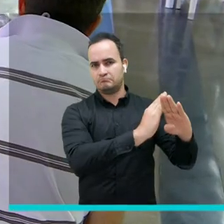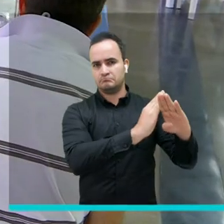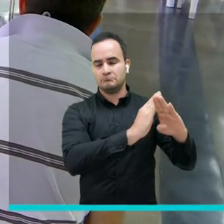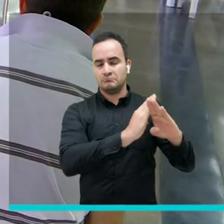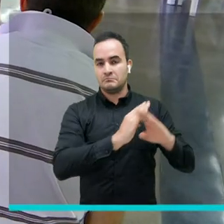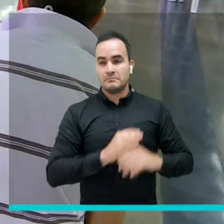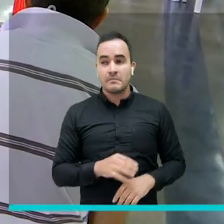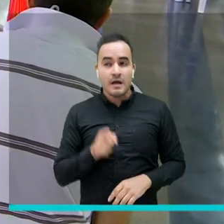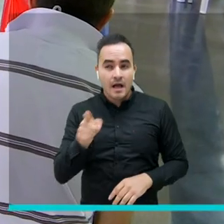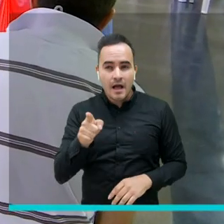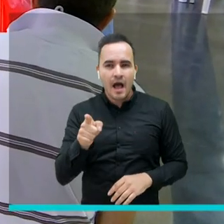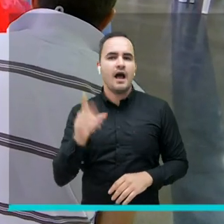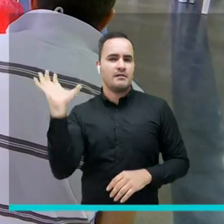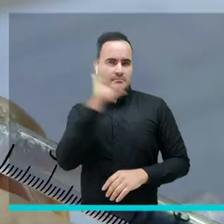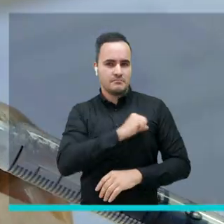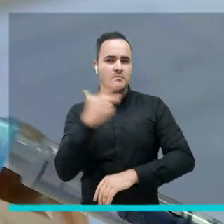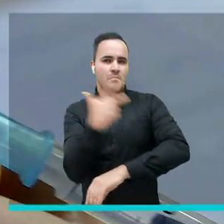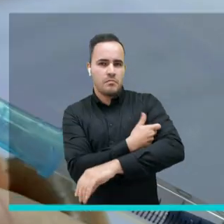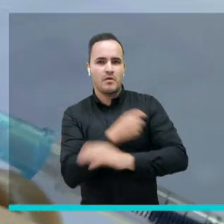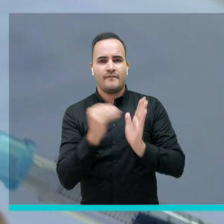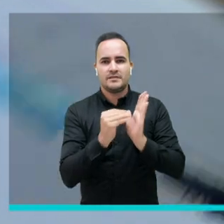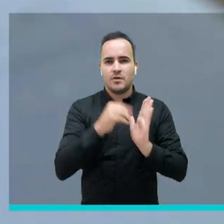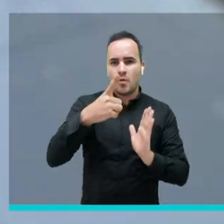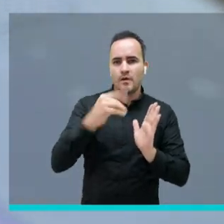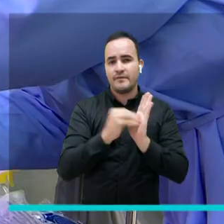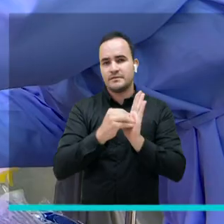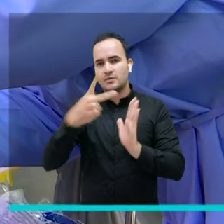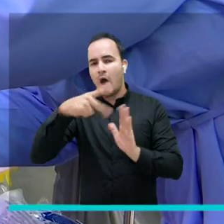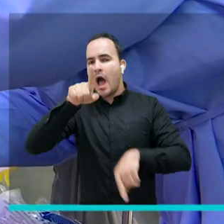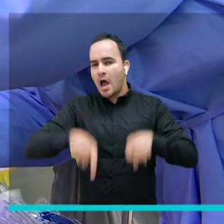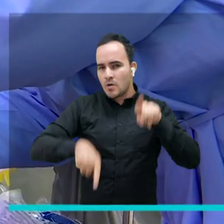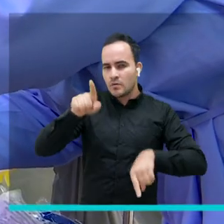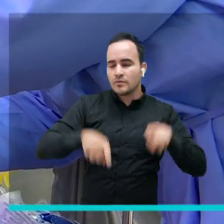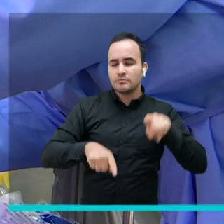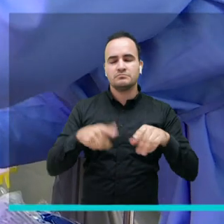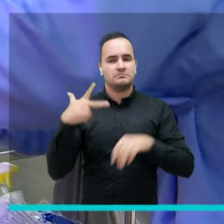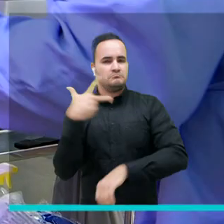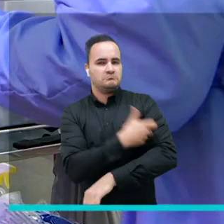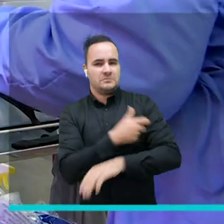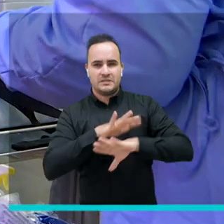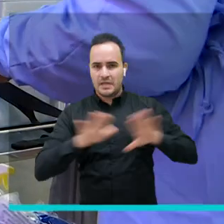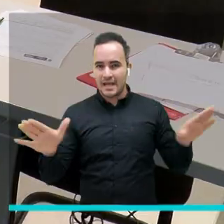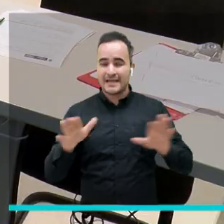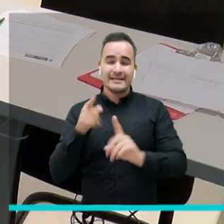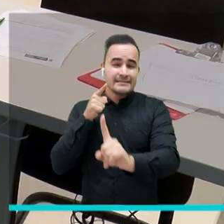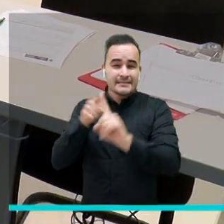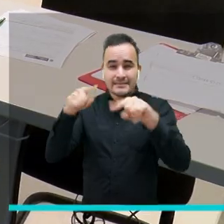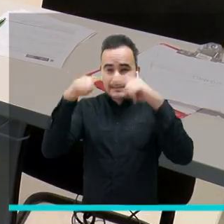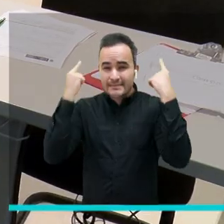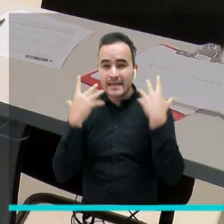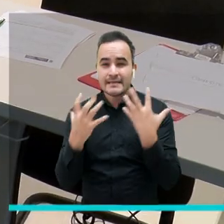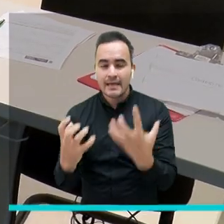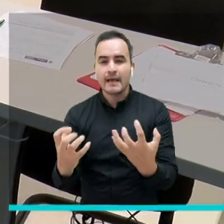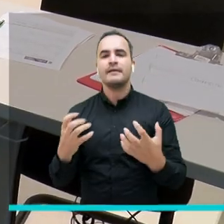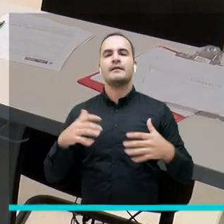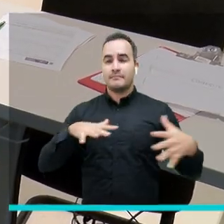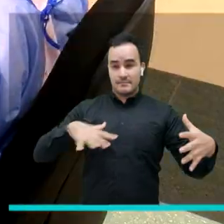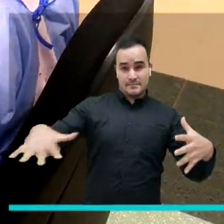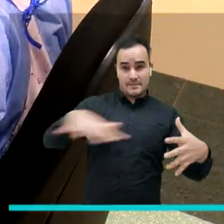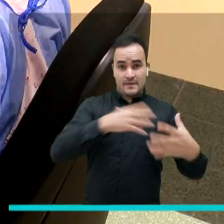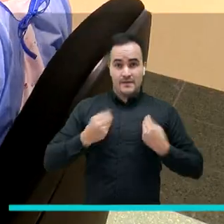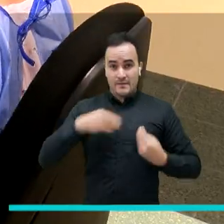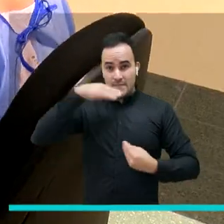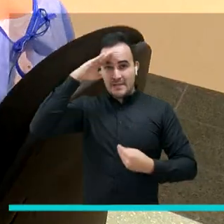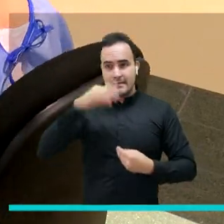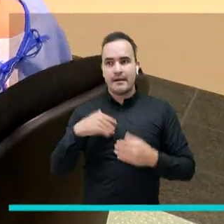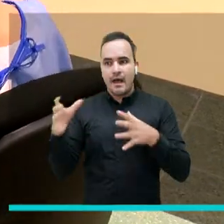-19. Es decir, que recibieron su esquema completo de vacunación. Nuestra meta es tener, alcanzar por lo menos el 70%